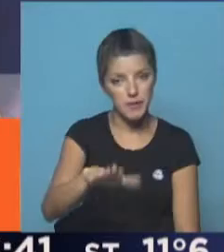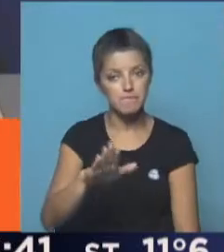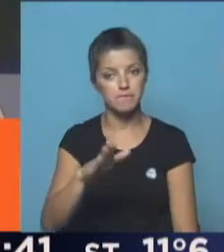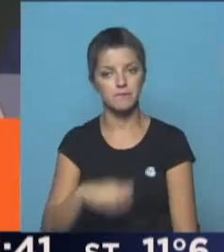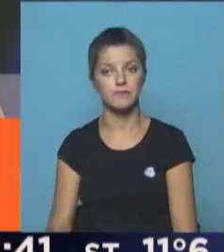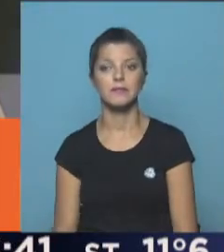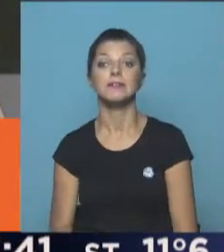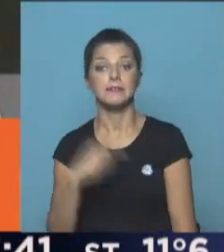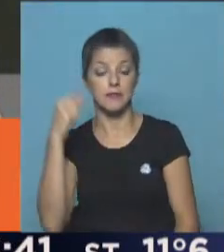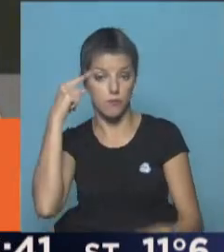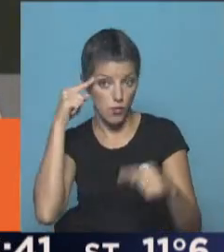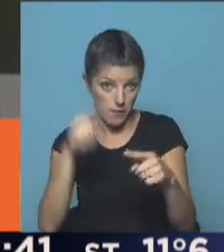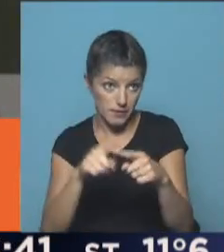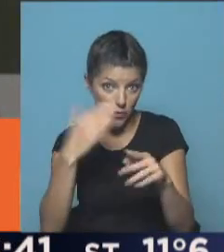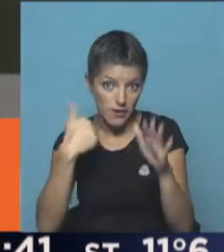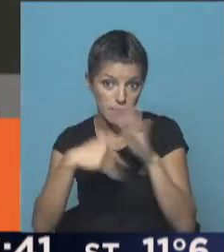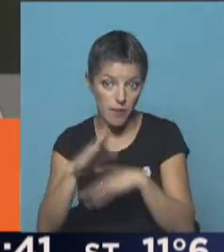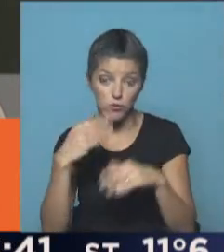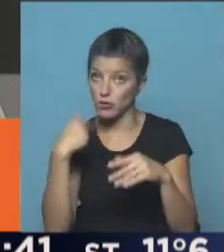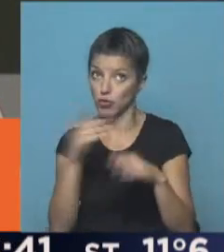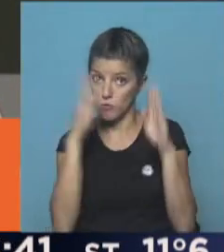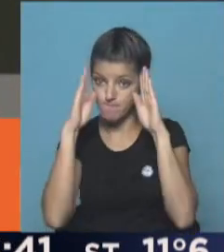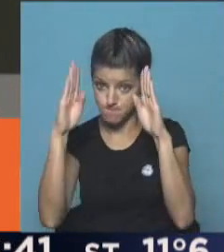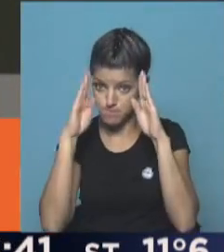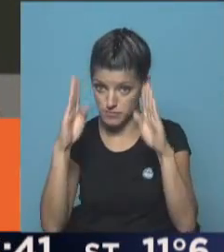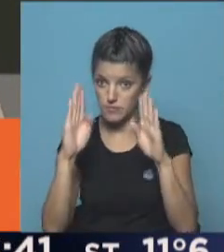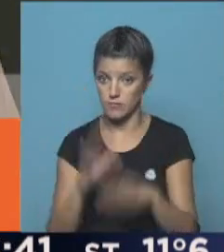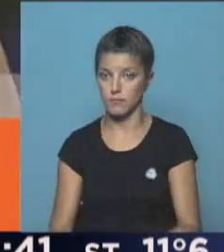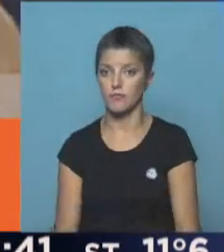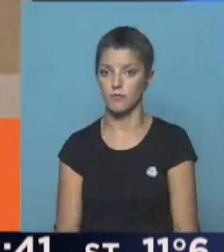Desafíos, una experiencia de la que vamos a estar seguramente muy atentos por lo que tiene que ver también con el proceso electoral.